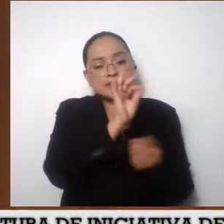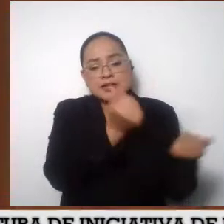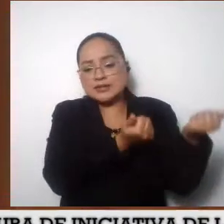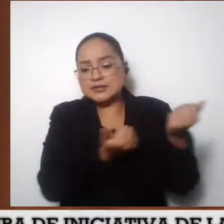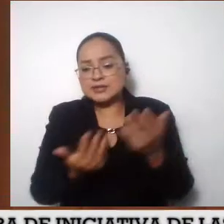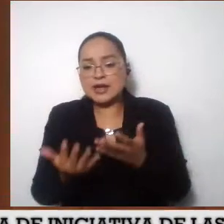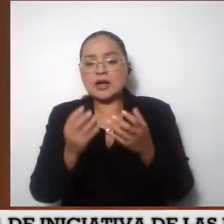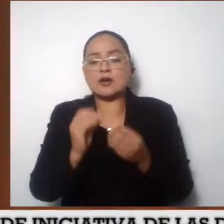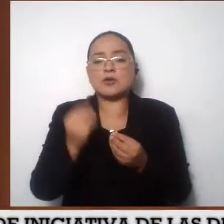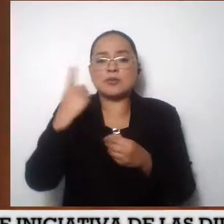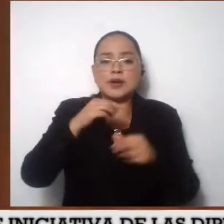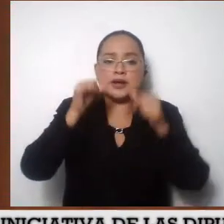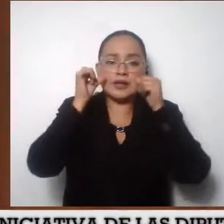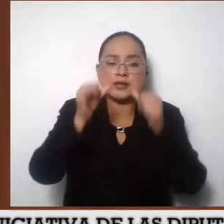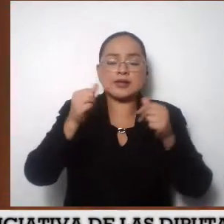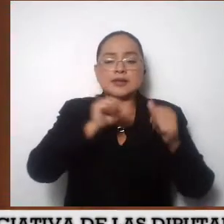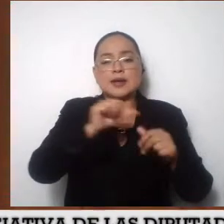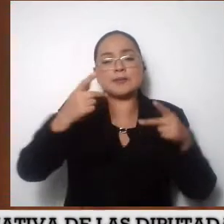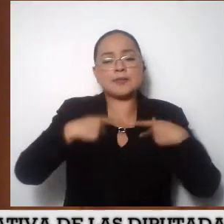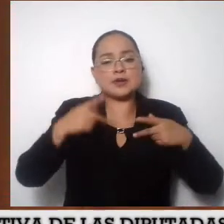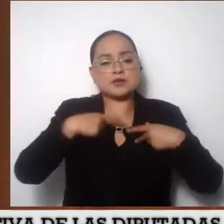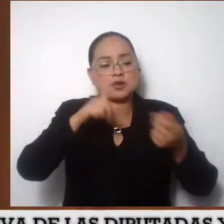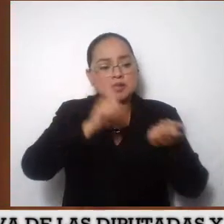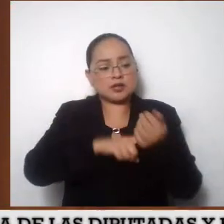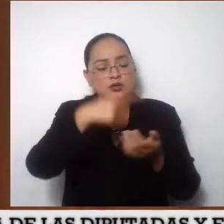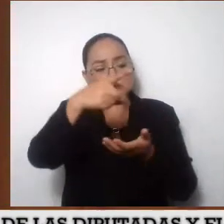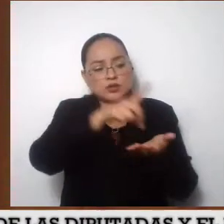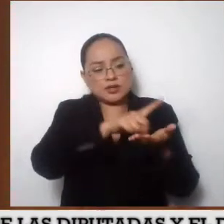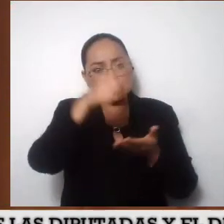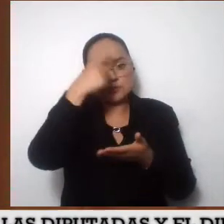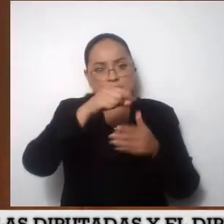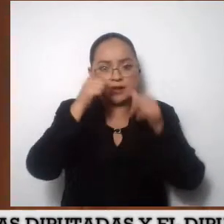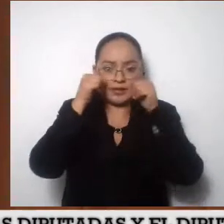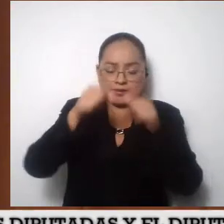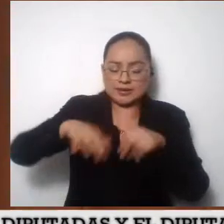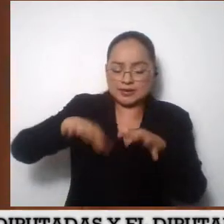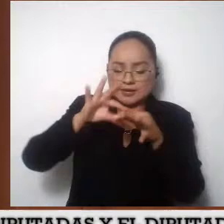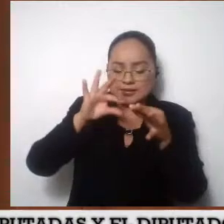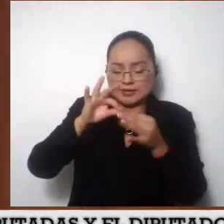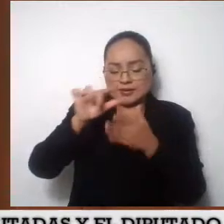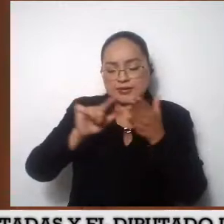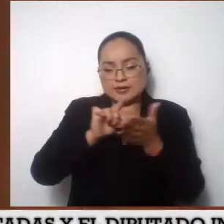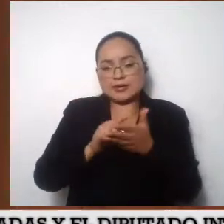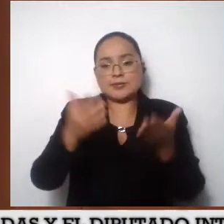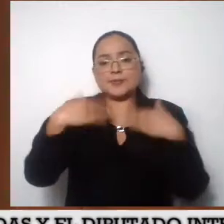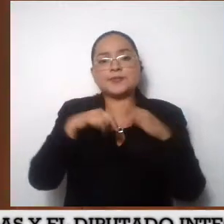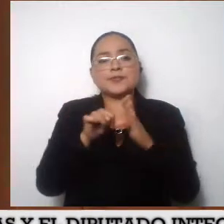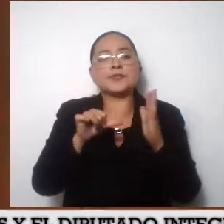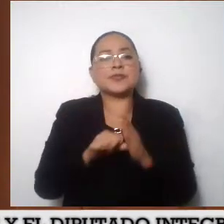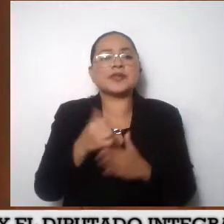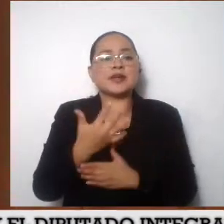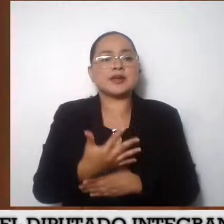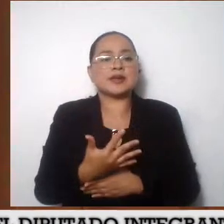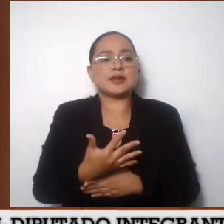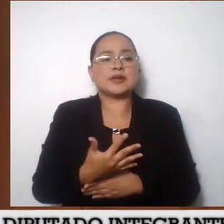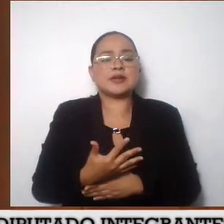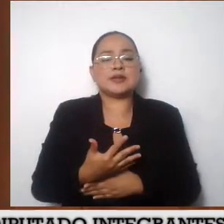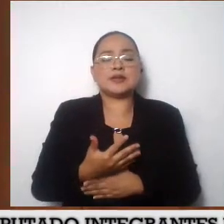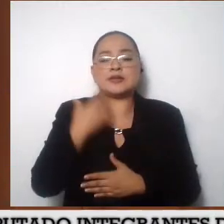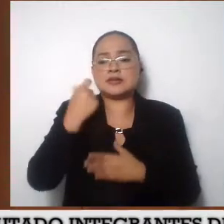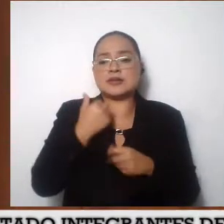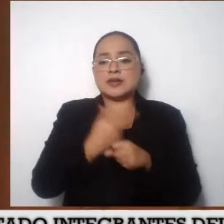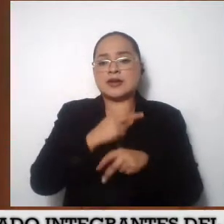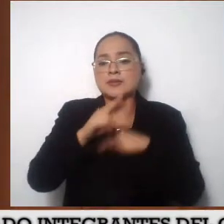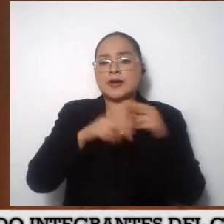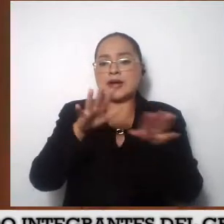para la atención de las personas sujetas de derecho a las que se refiere esta ley. Artículo quinto. La Secretaría realizará las modificaciones necesarias del